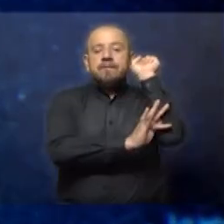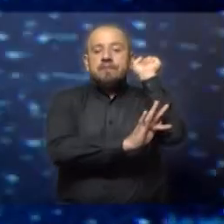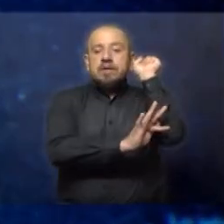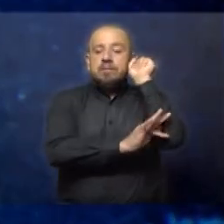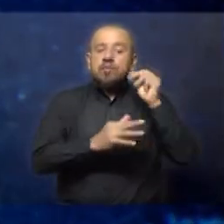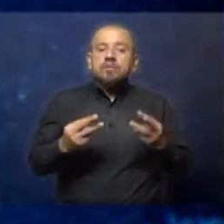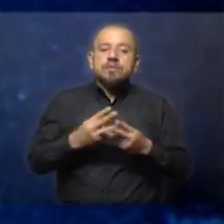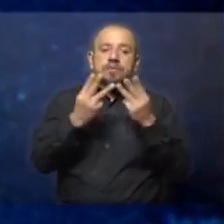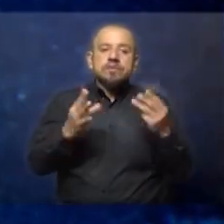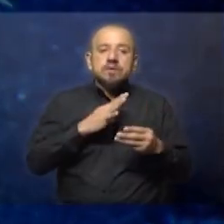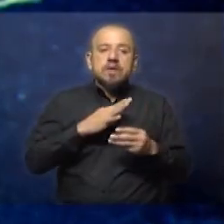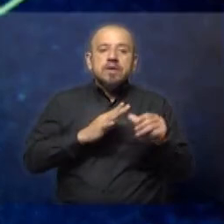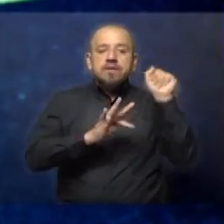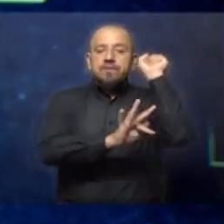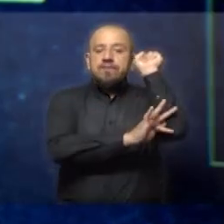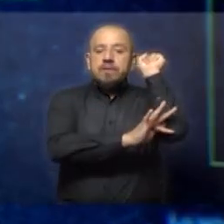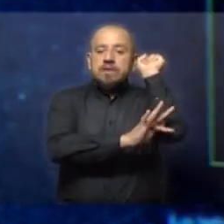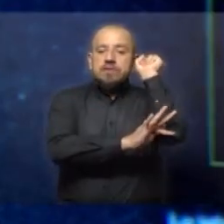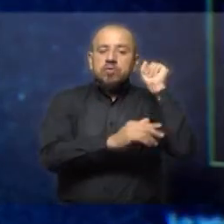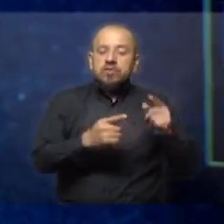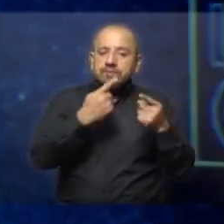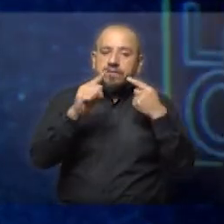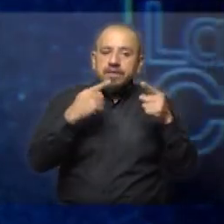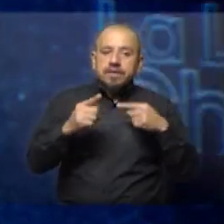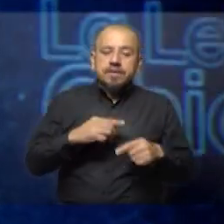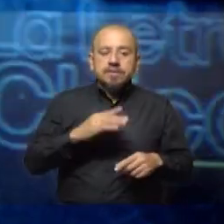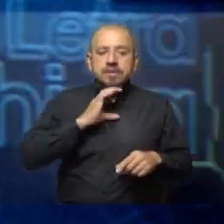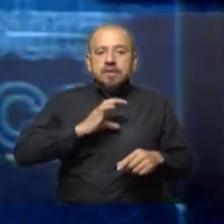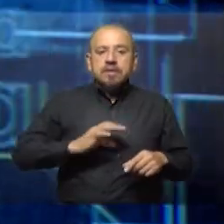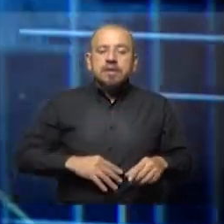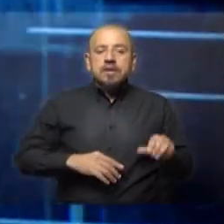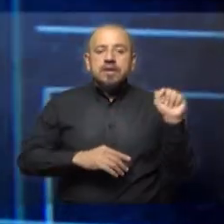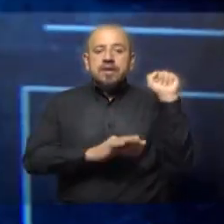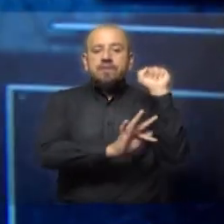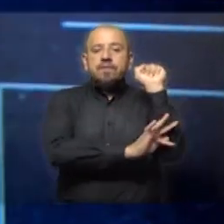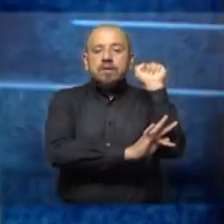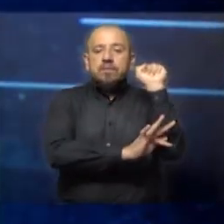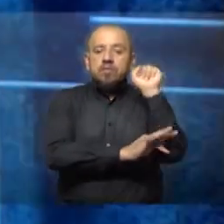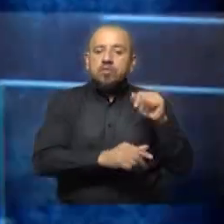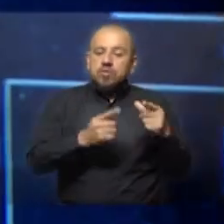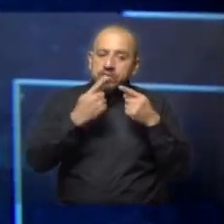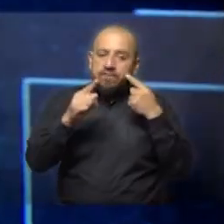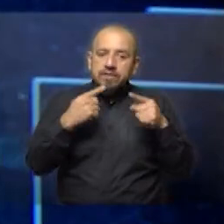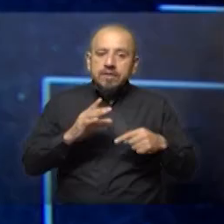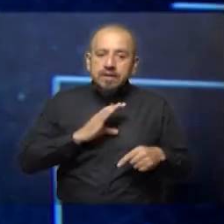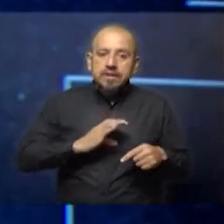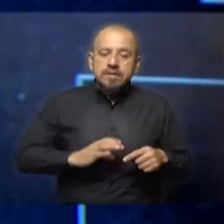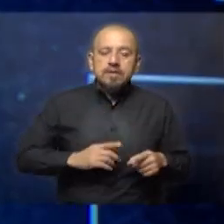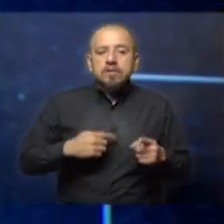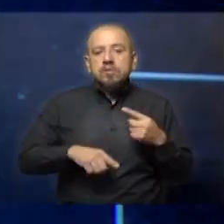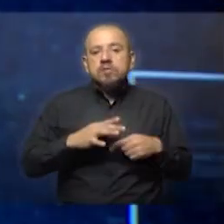que hay feminismo que hay versiones y que cada uno tiene que buscar ese modo que entiende más razonable